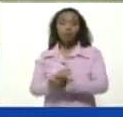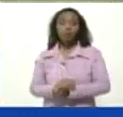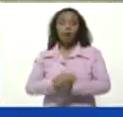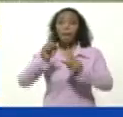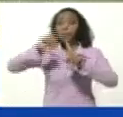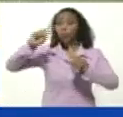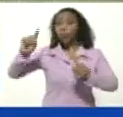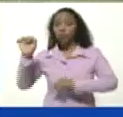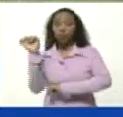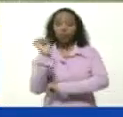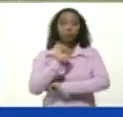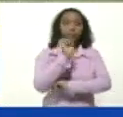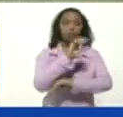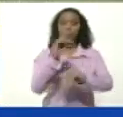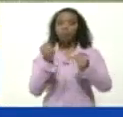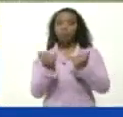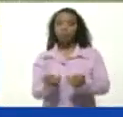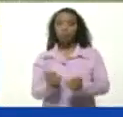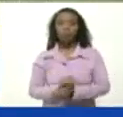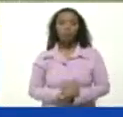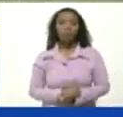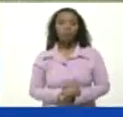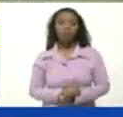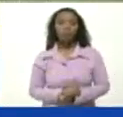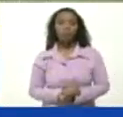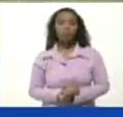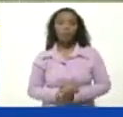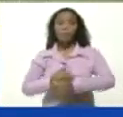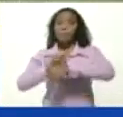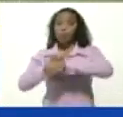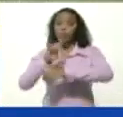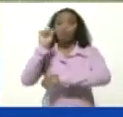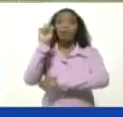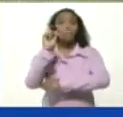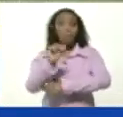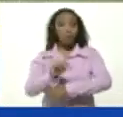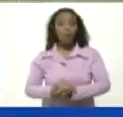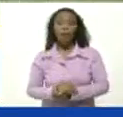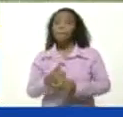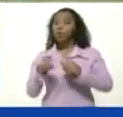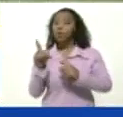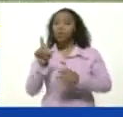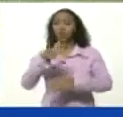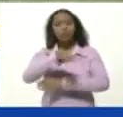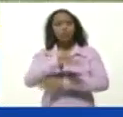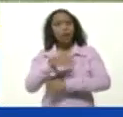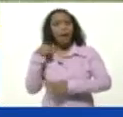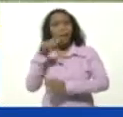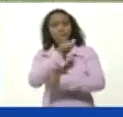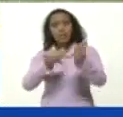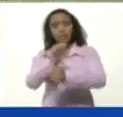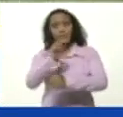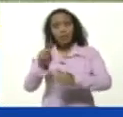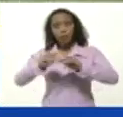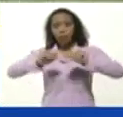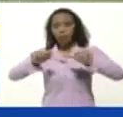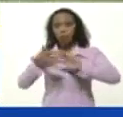Electricidad y gises de inmediato. Médico también. Pero entonces es donde el vicepresidente